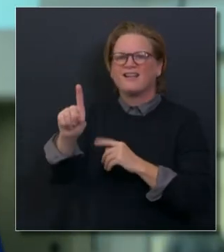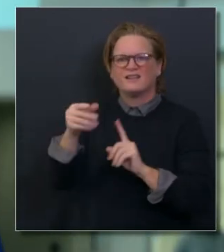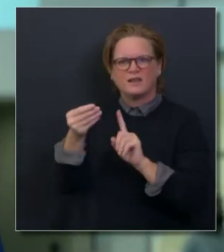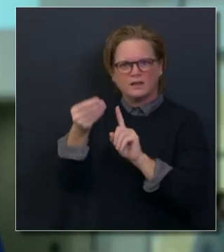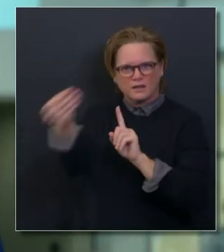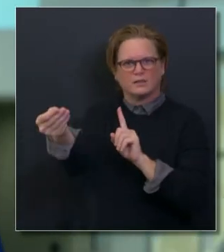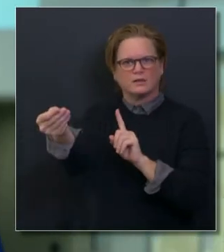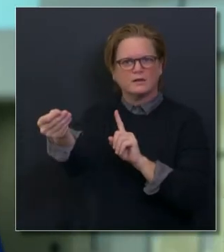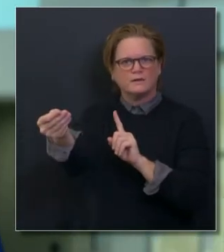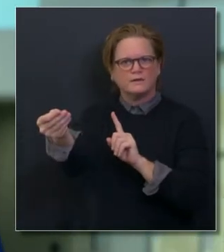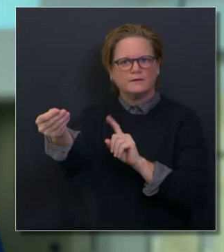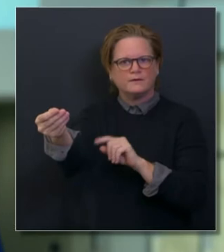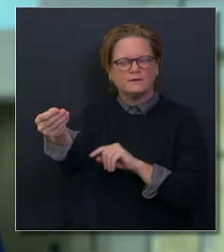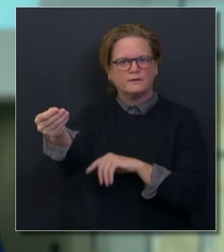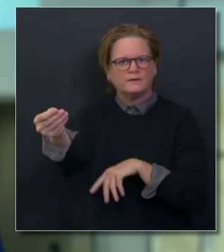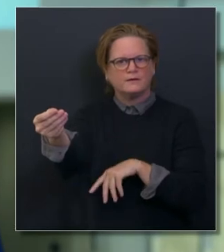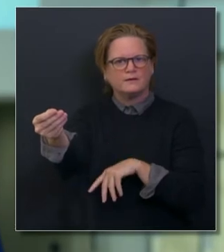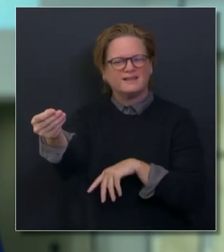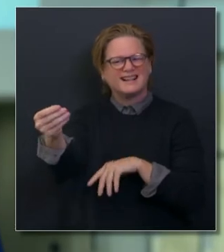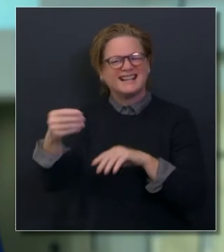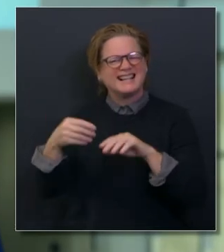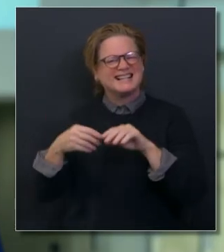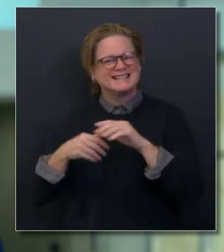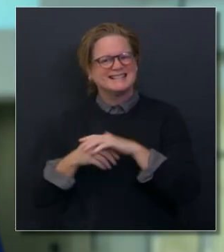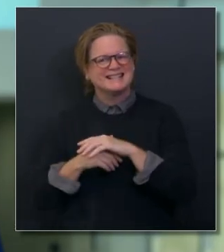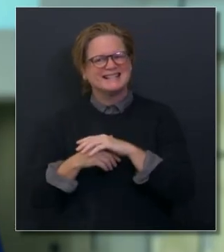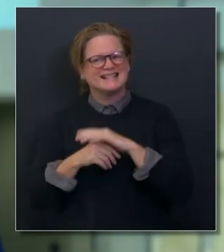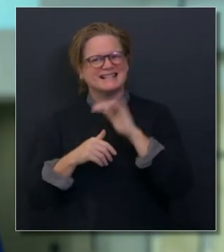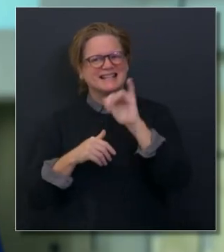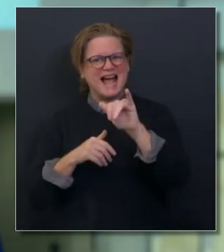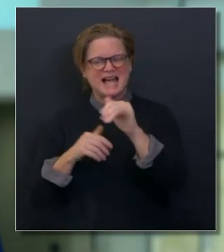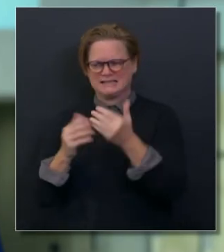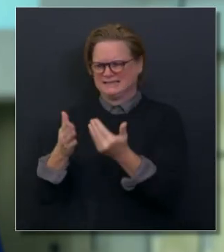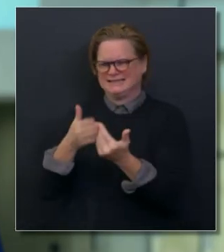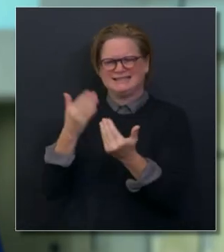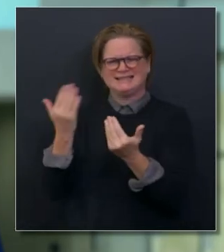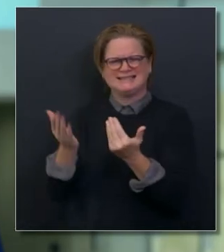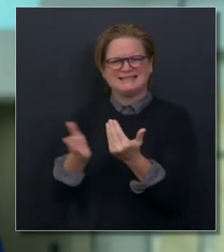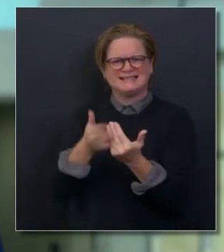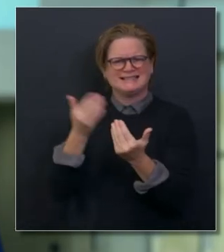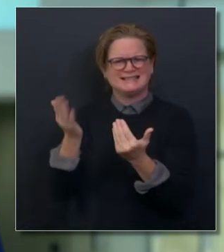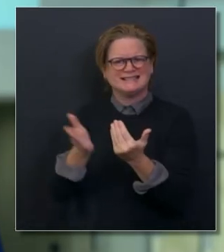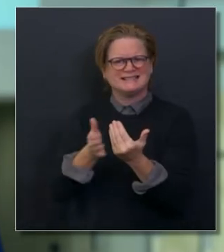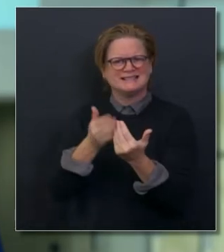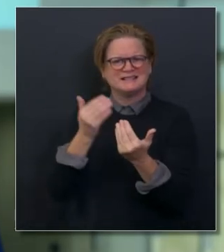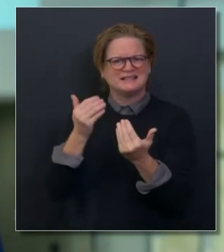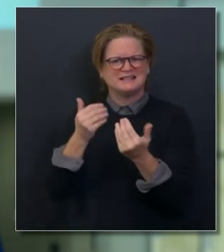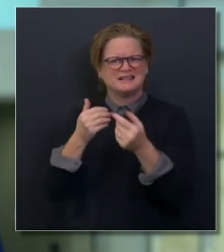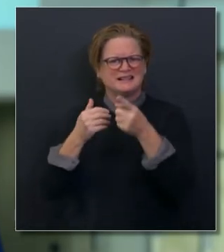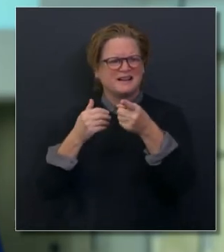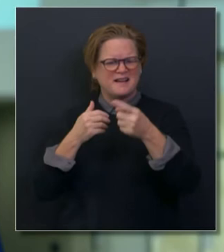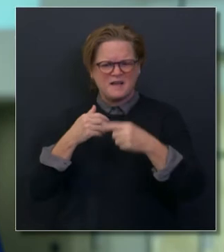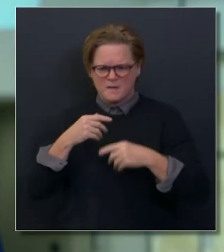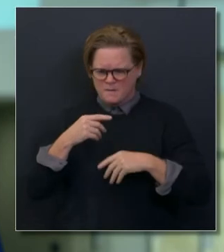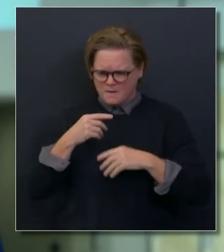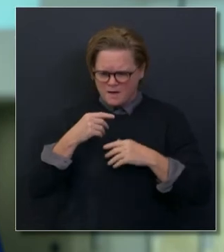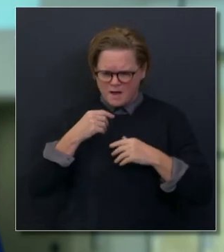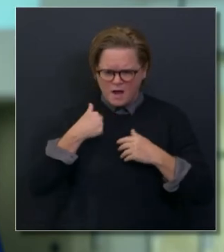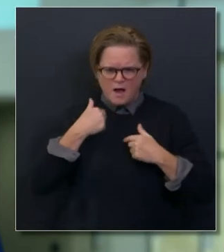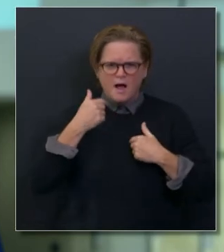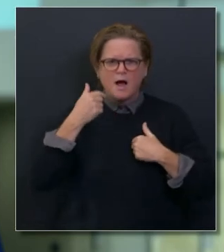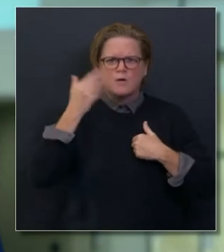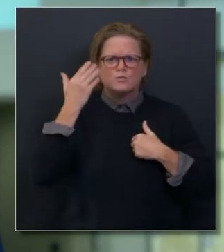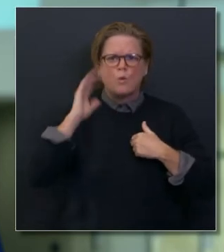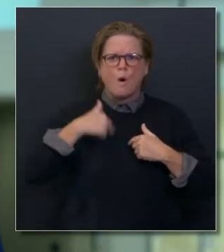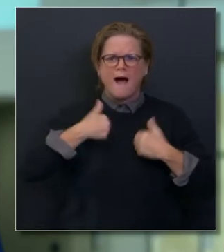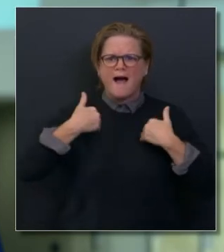nosotros pueden contagiarnos a nosotros o nuestros seres amados que pueden ser más vulnerables, que tengan una condición